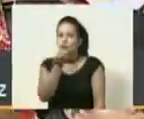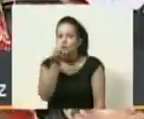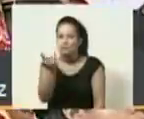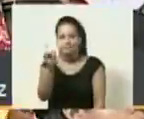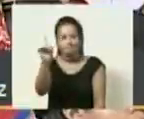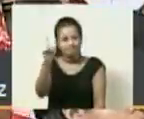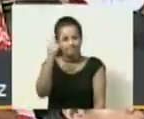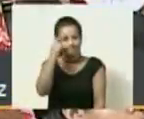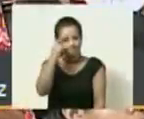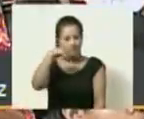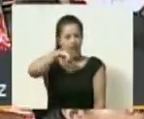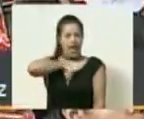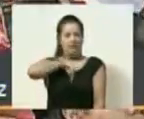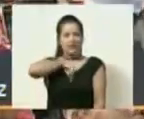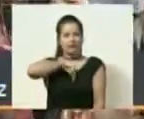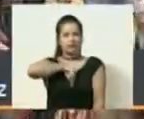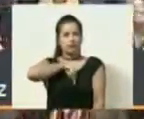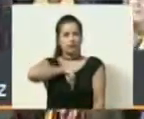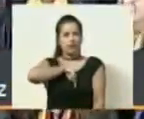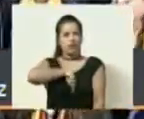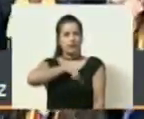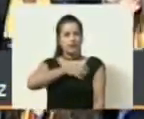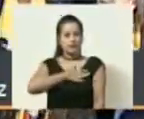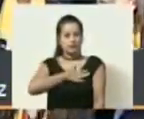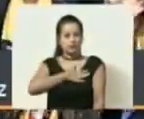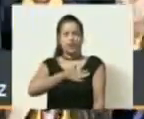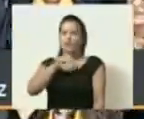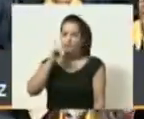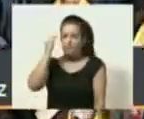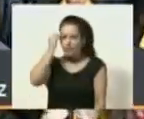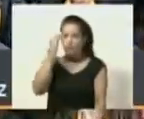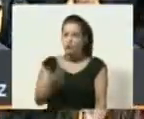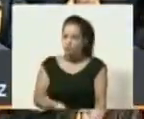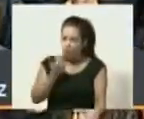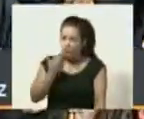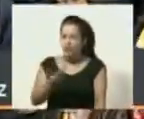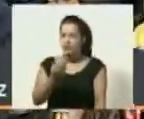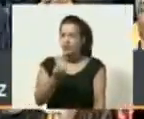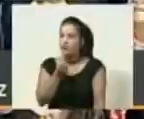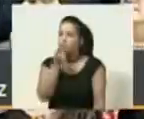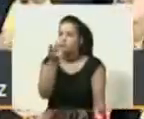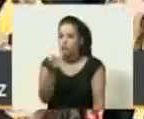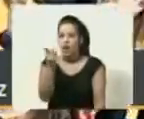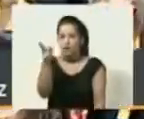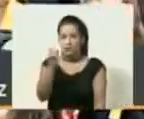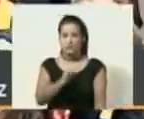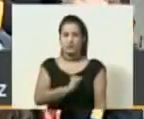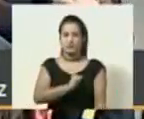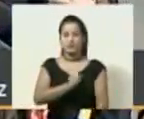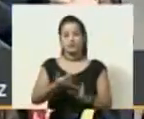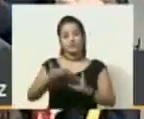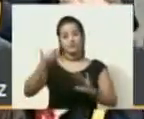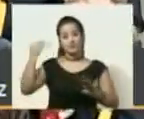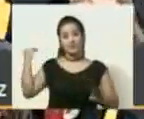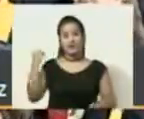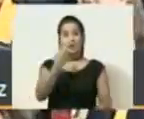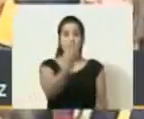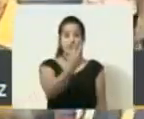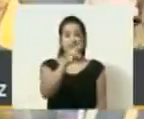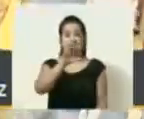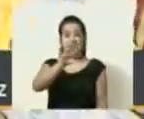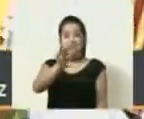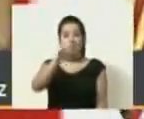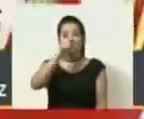de algo que llevo muy profundo y que me parece importante mencionarlo. Hace 25 años tenía